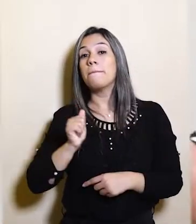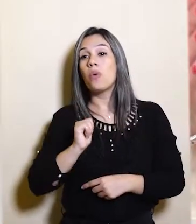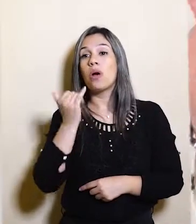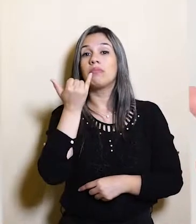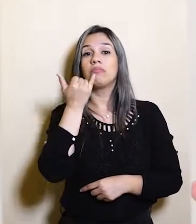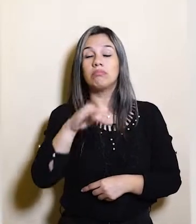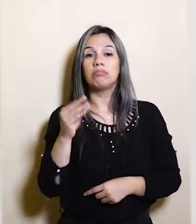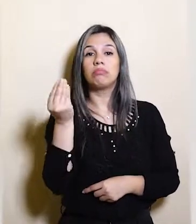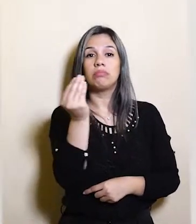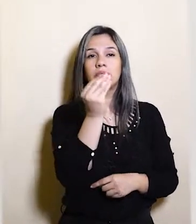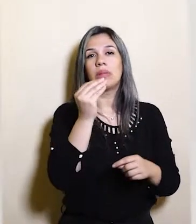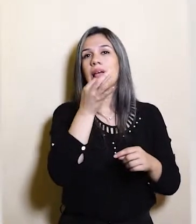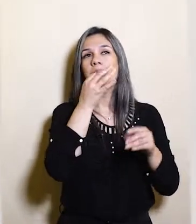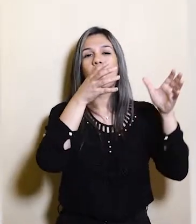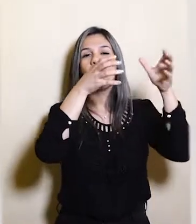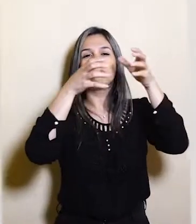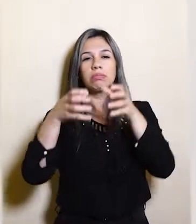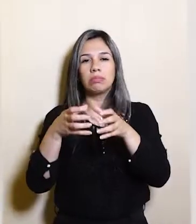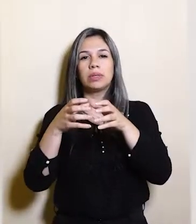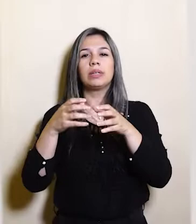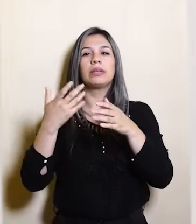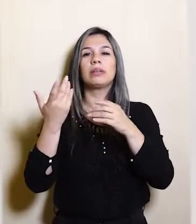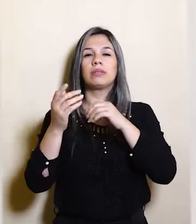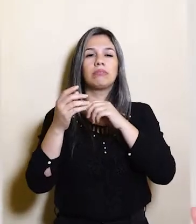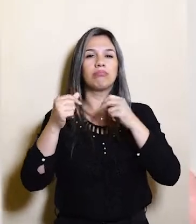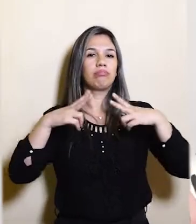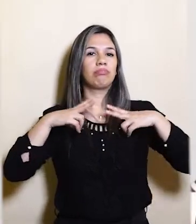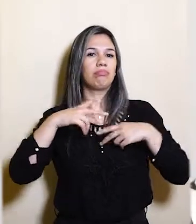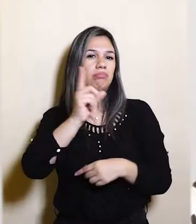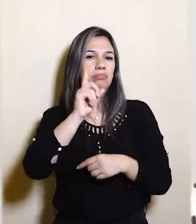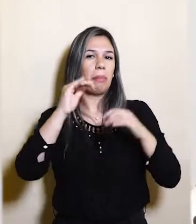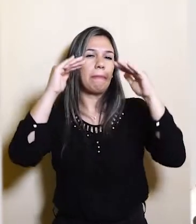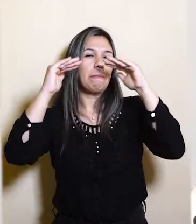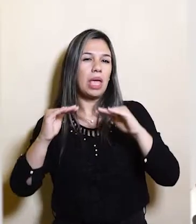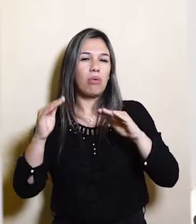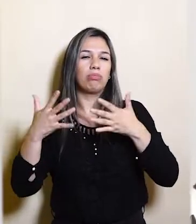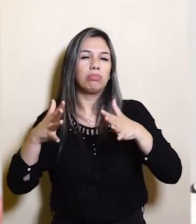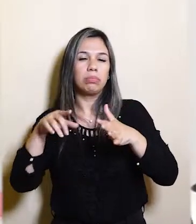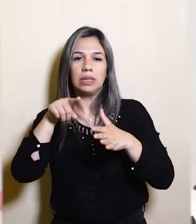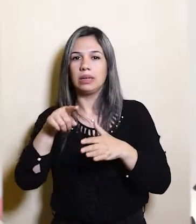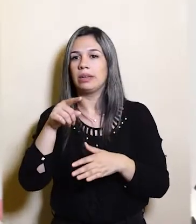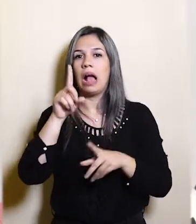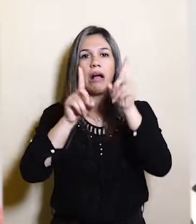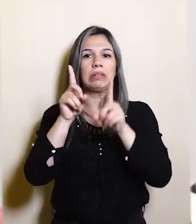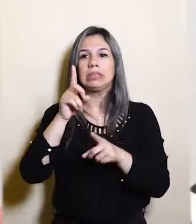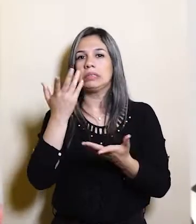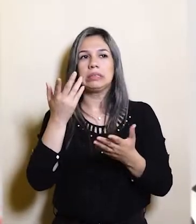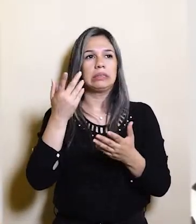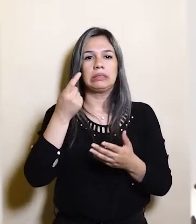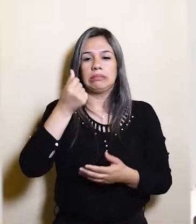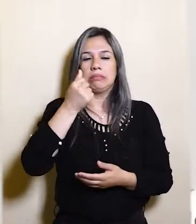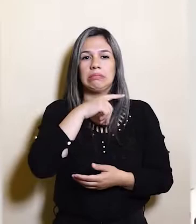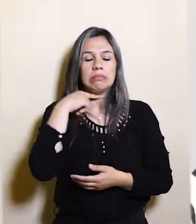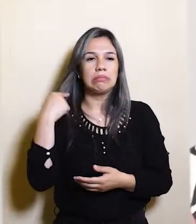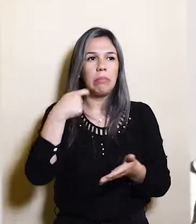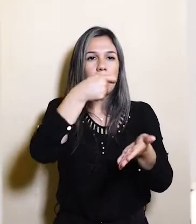de extractos sociales económicamente más desfavorecidos, que recurren a, obviamente, cuestiones muy empíricas para poder practicarse un aborto y